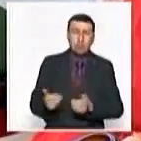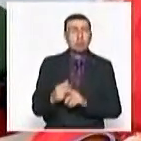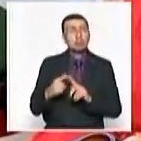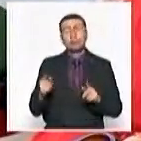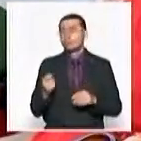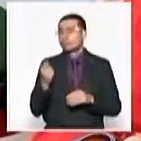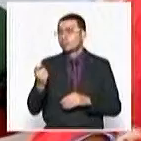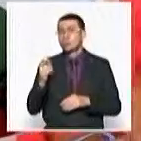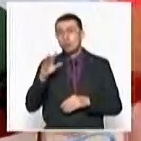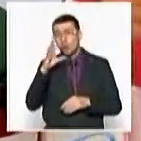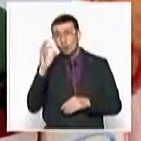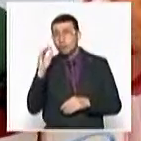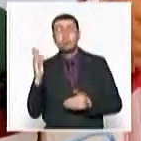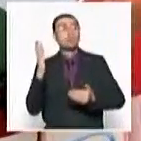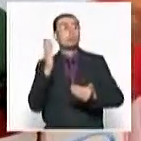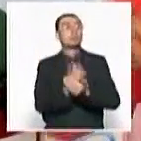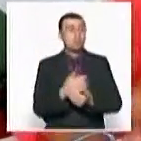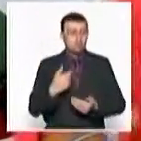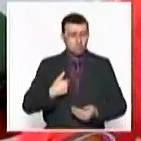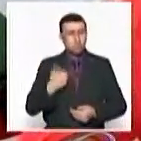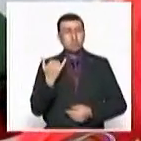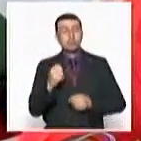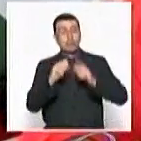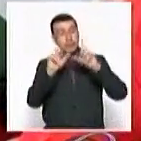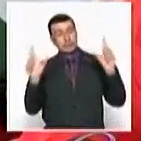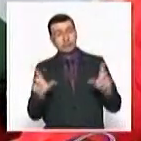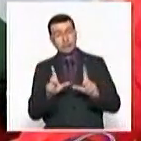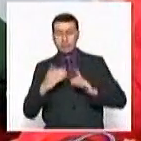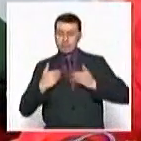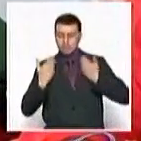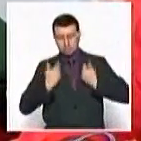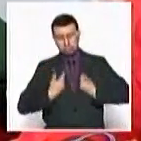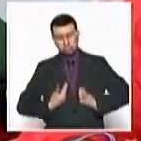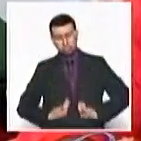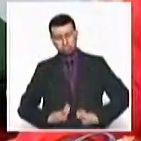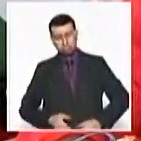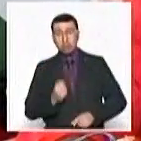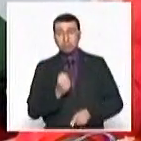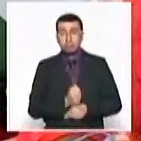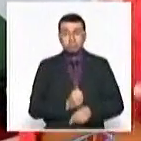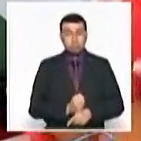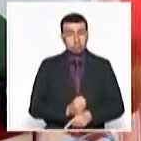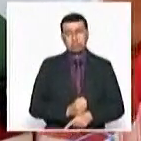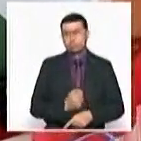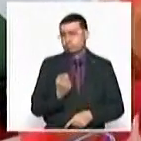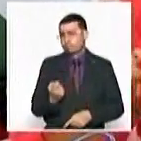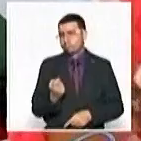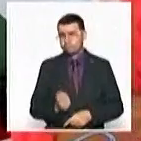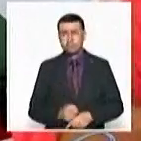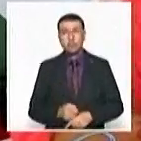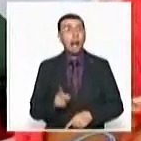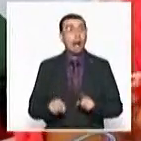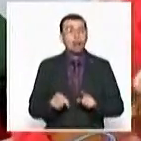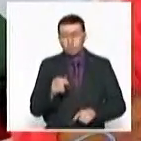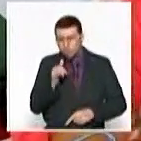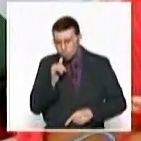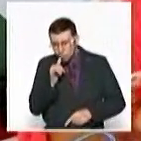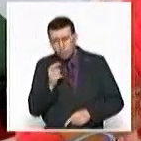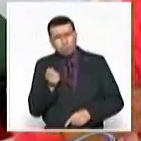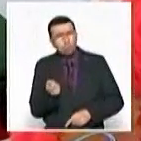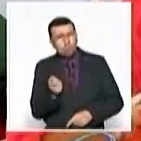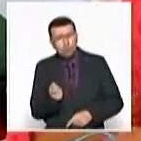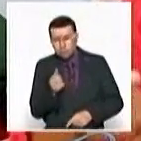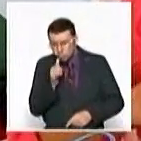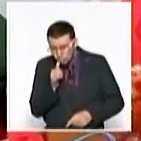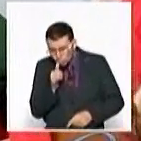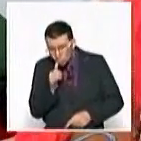hombre que vaya, doctor, vengo a hacerme un examen preventivo de próstata. No, eso de 1001. Van cuando ya están orinando poquito, se tapan,